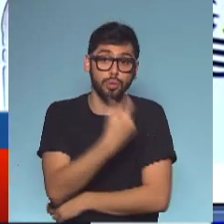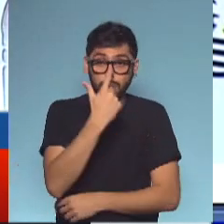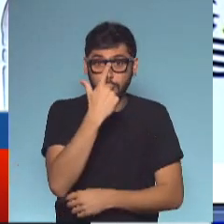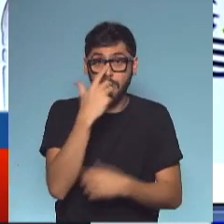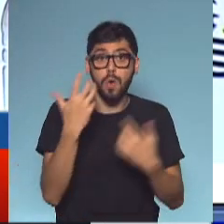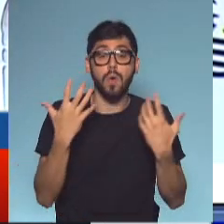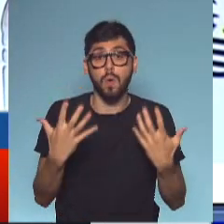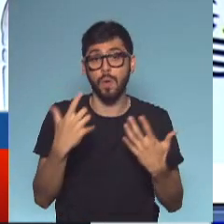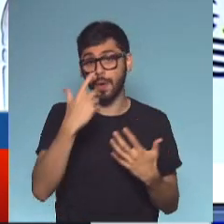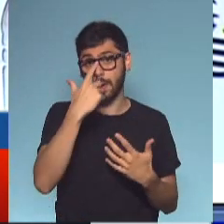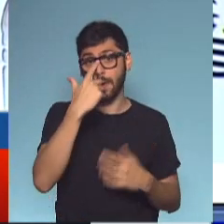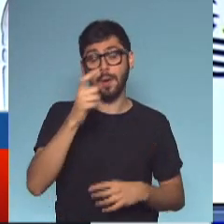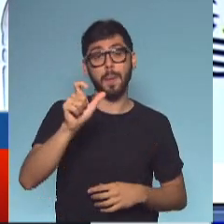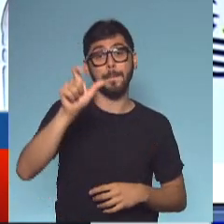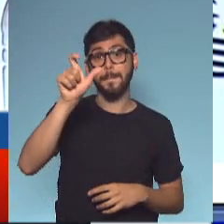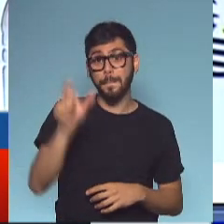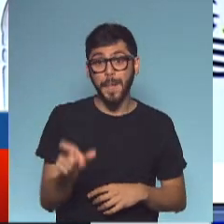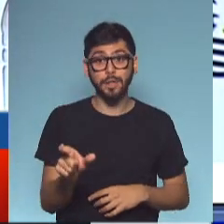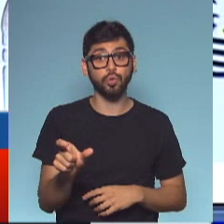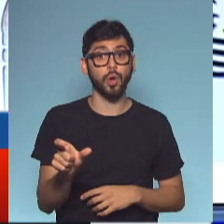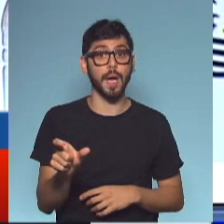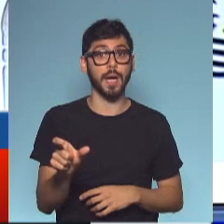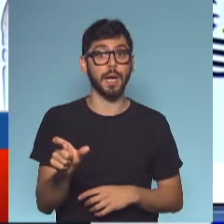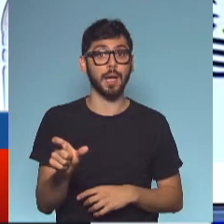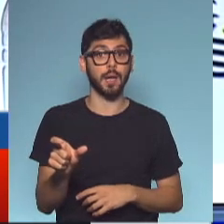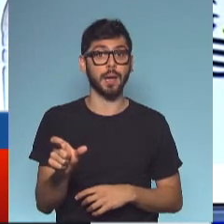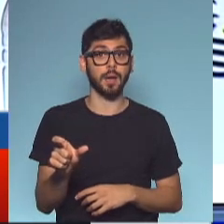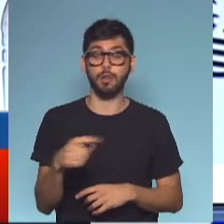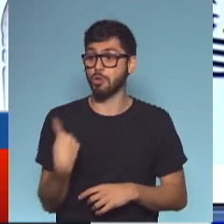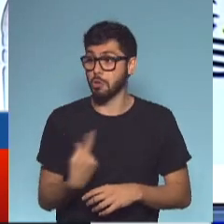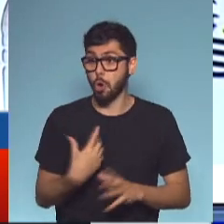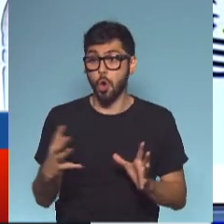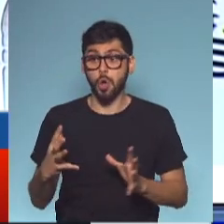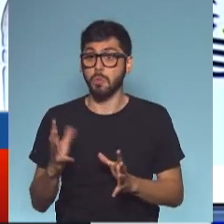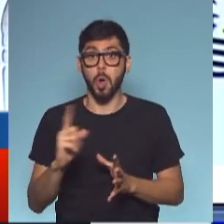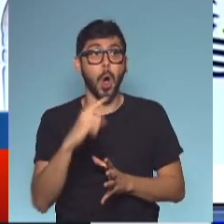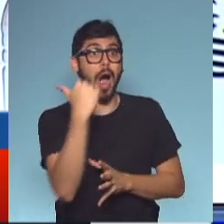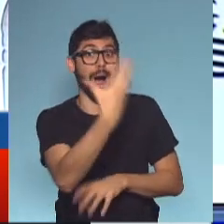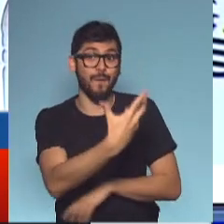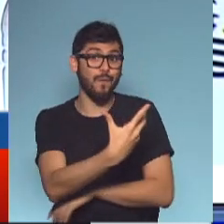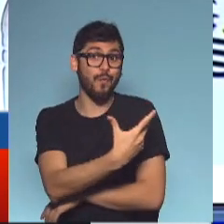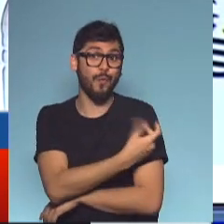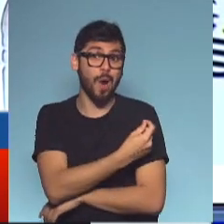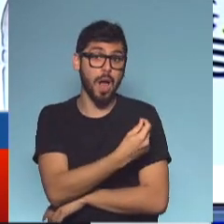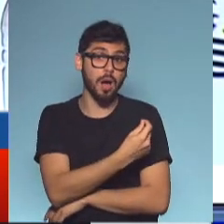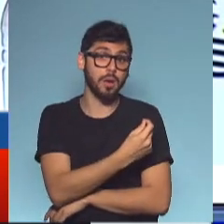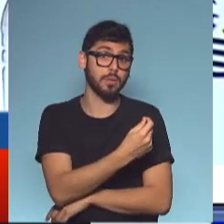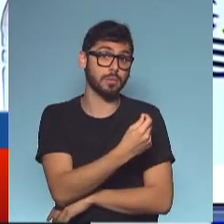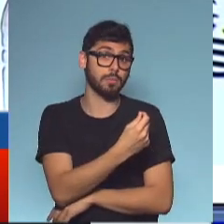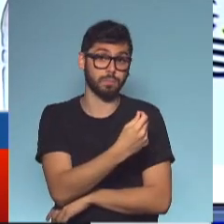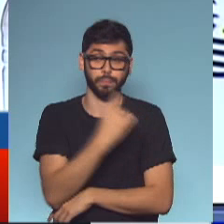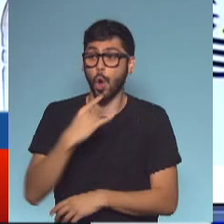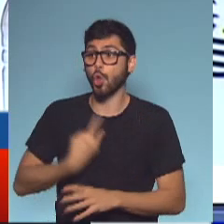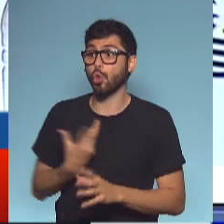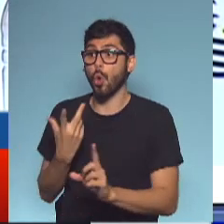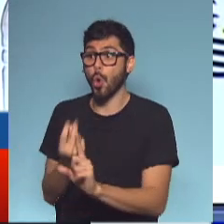que se vacune sin tomar las vacunas que tenemos nosotros es una vacuna que nosotros no tenemos que